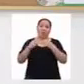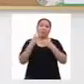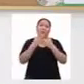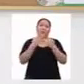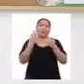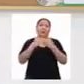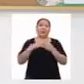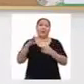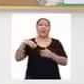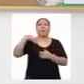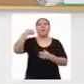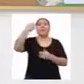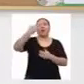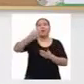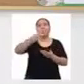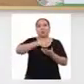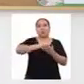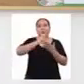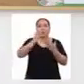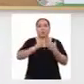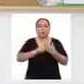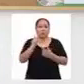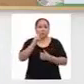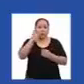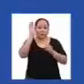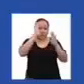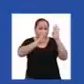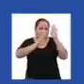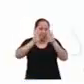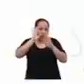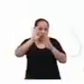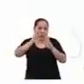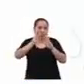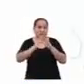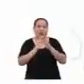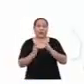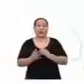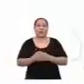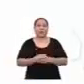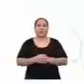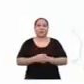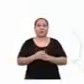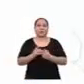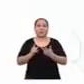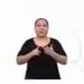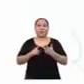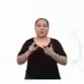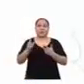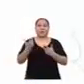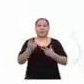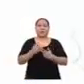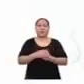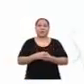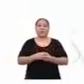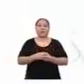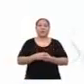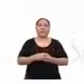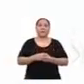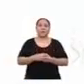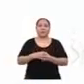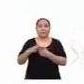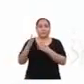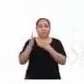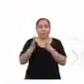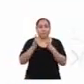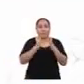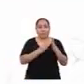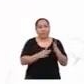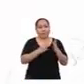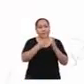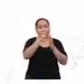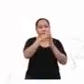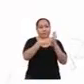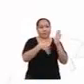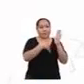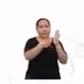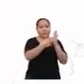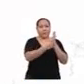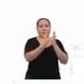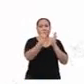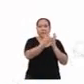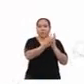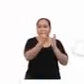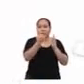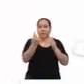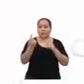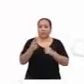en un próximo programa. No se preocupen en casa. Paso 3. Elaboramos la tabla de frecuencias para cada